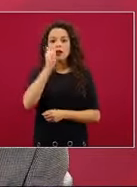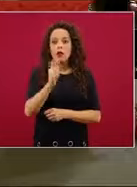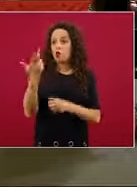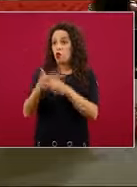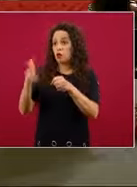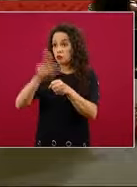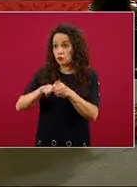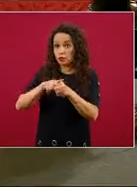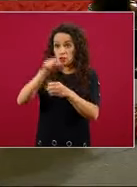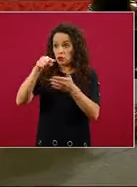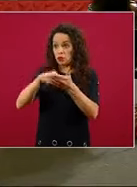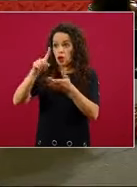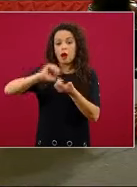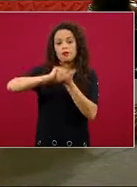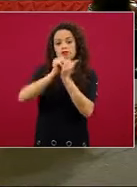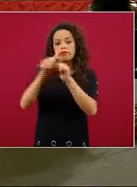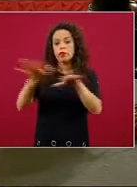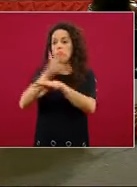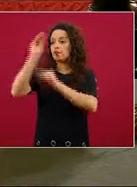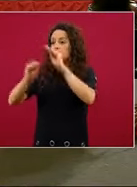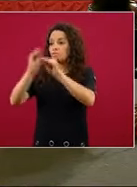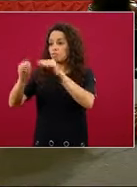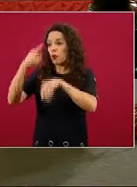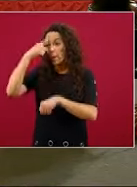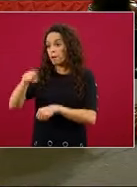capacidad de atención hospitalaria.